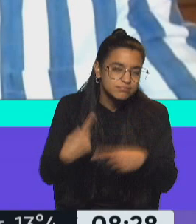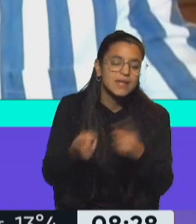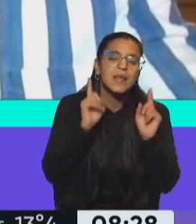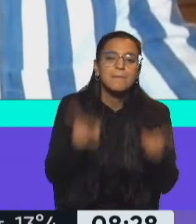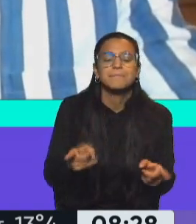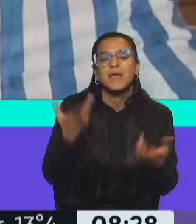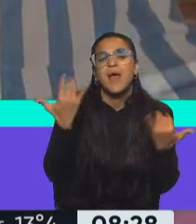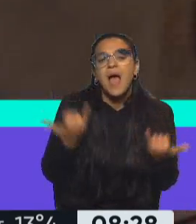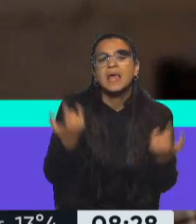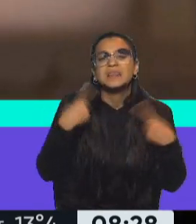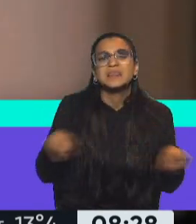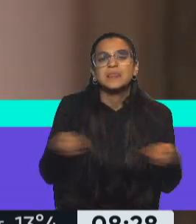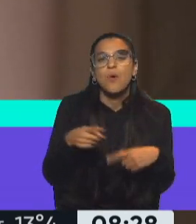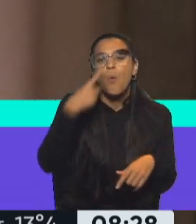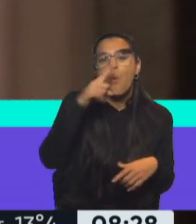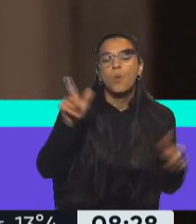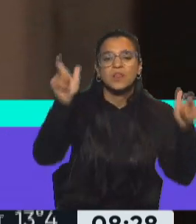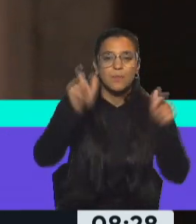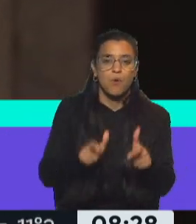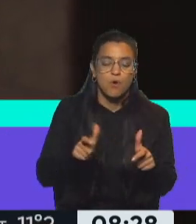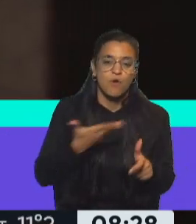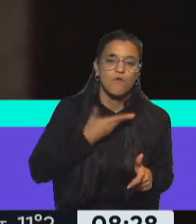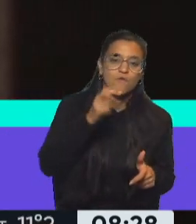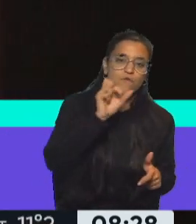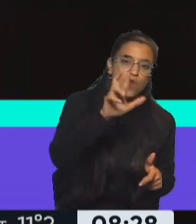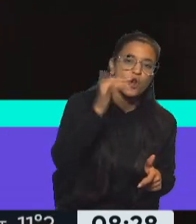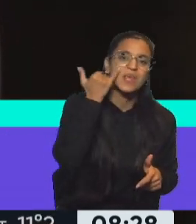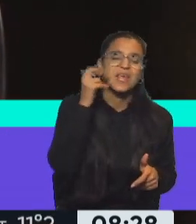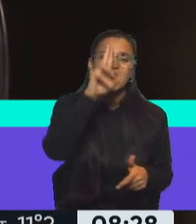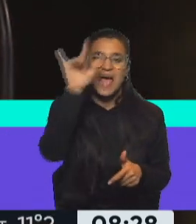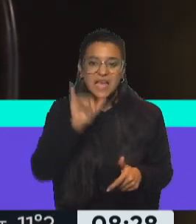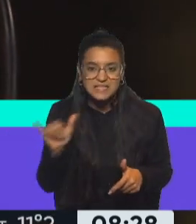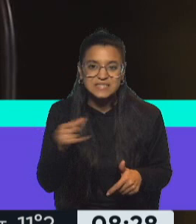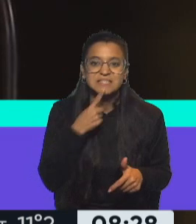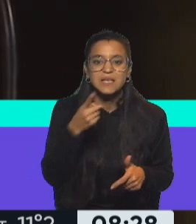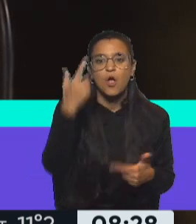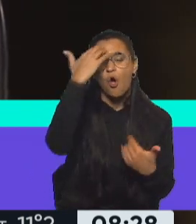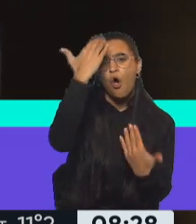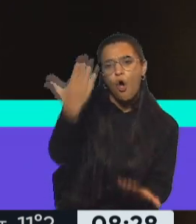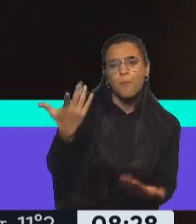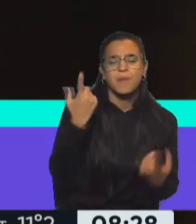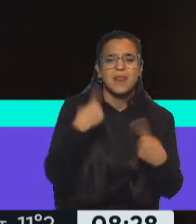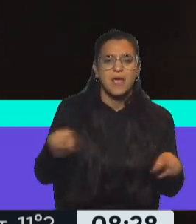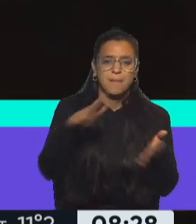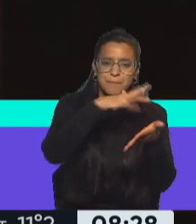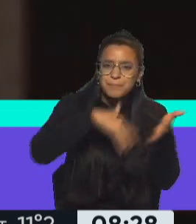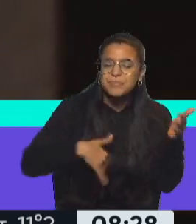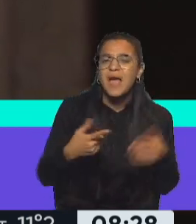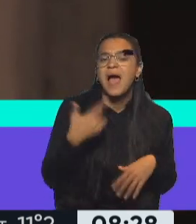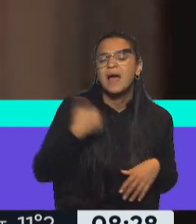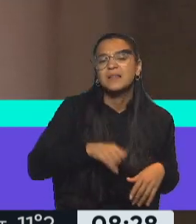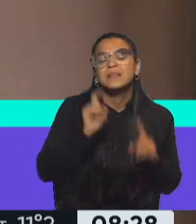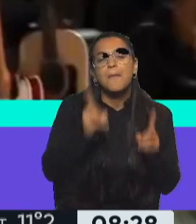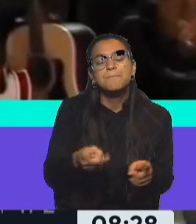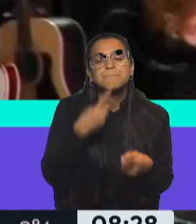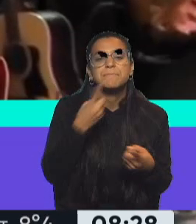estar recorriendo los temas de su último disco, Flores y Raíz, disco con el cual homenajea al folclore argentino,